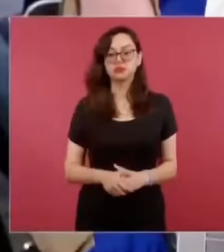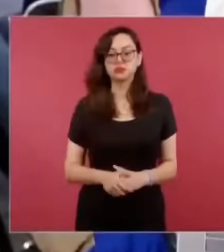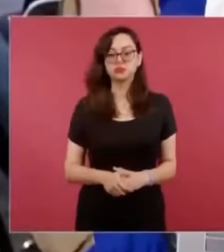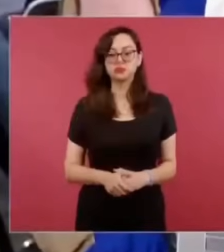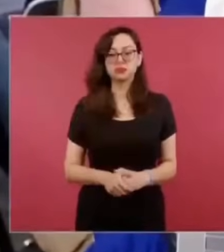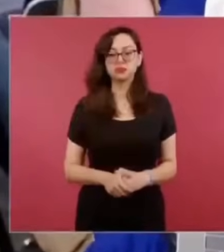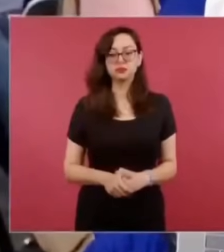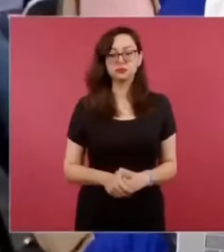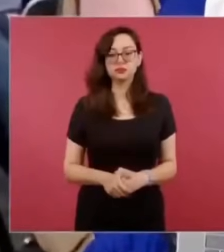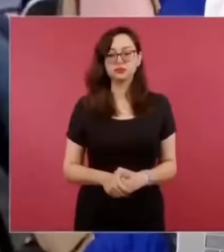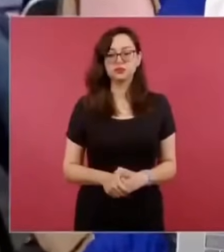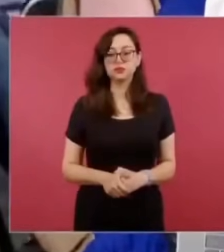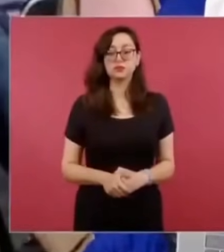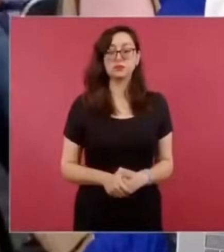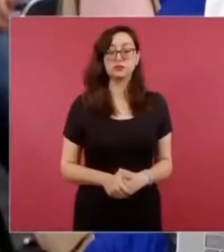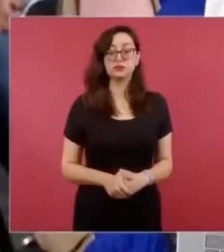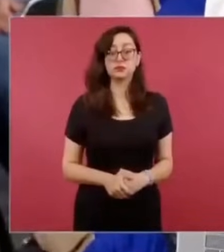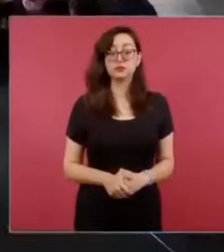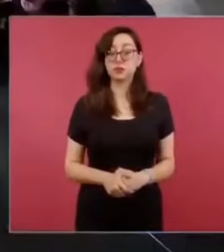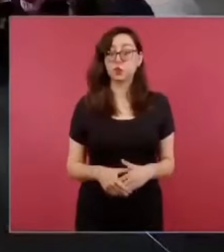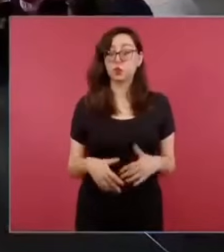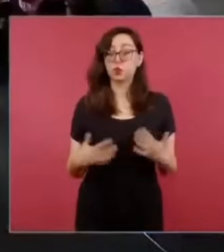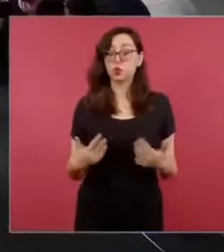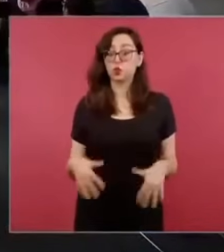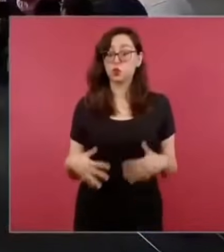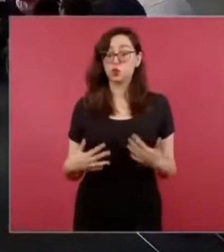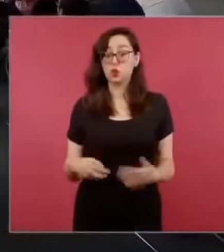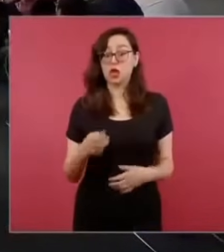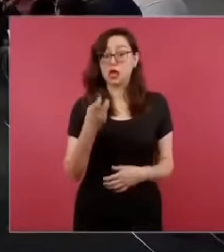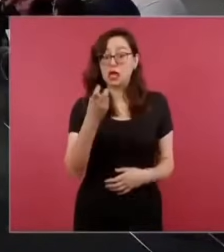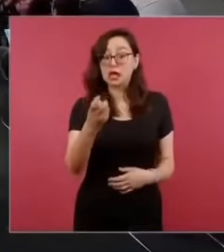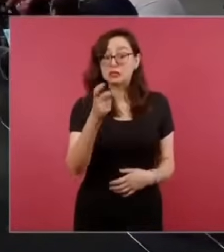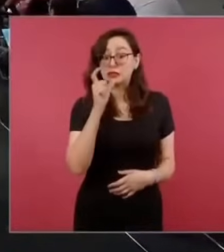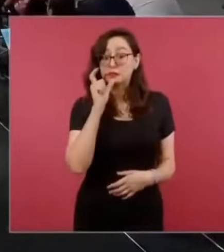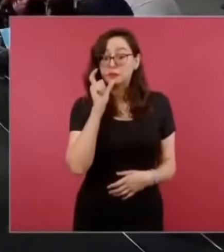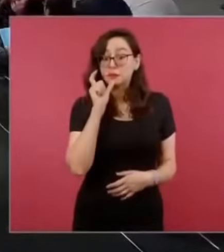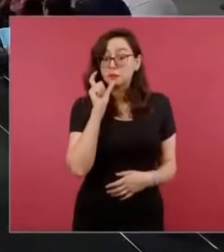esa palabra es clave. Qué bueno, sí.